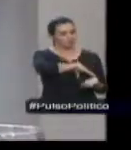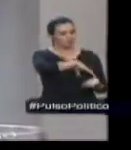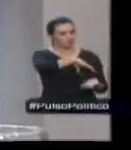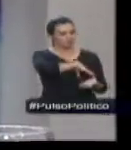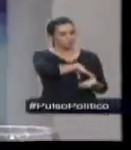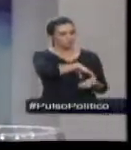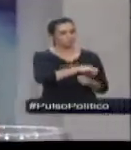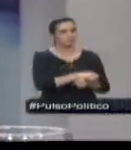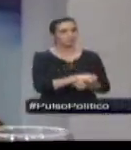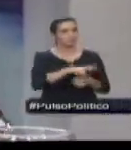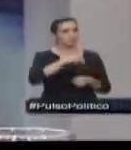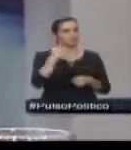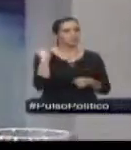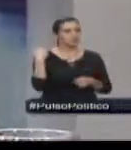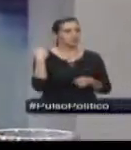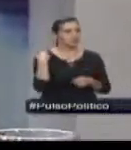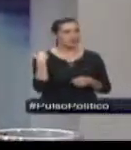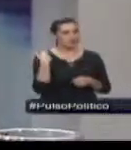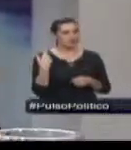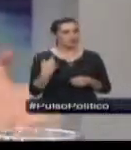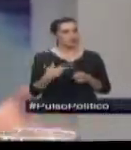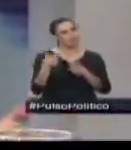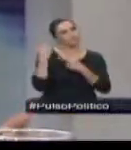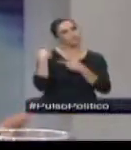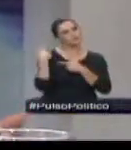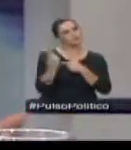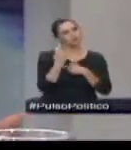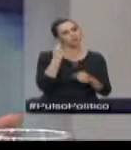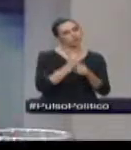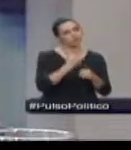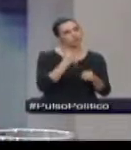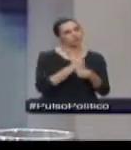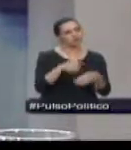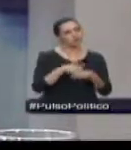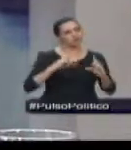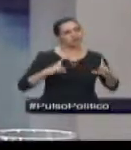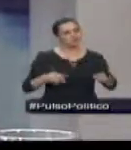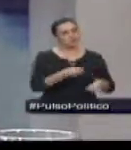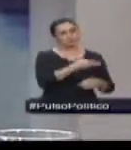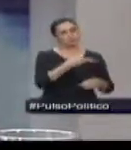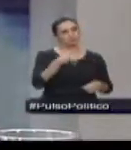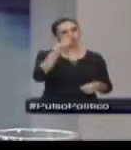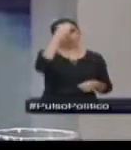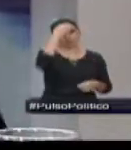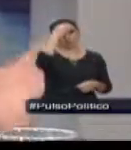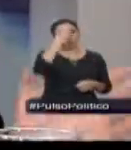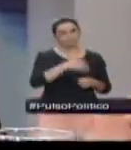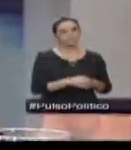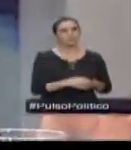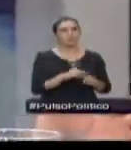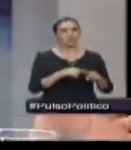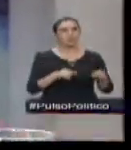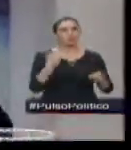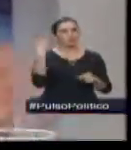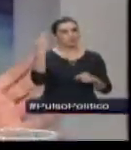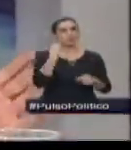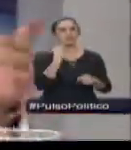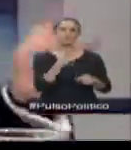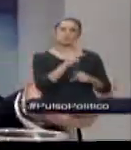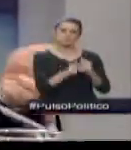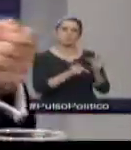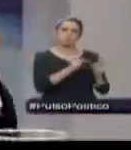descentralizados no tengan como competencia exclusiva obras en materia de salud y de educación algunos alcaldes irán